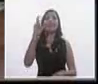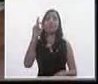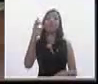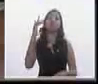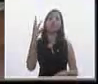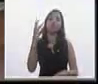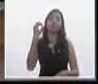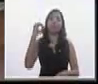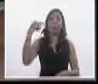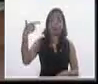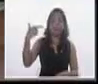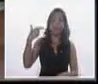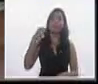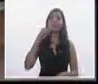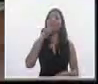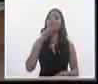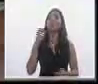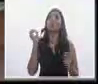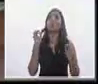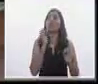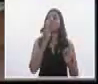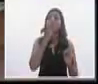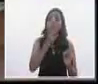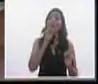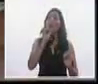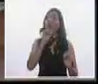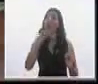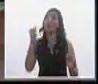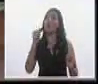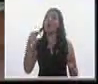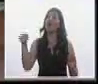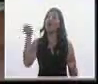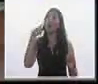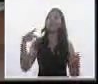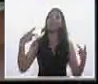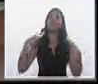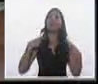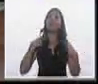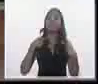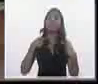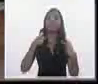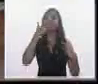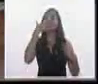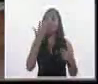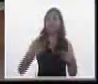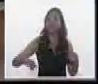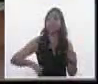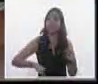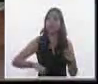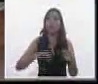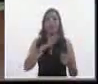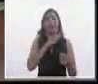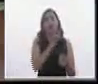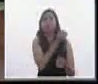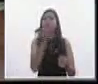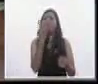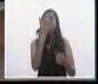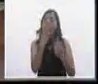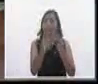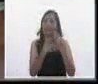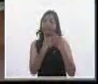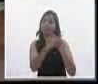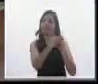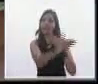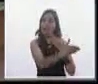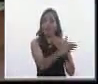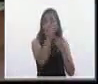5307 que por cierto yo no le he dicho pero para otra de las personas que nos marque hay un eh una serie de cuatro libros que es precisamente